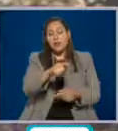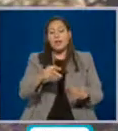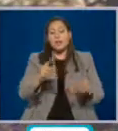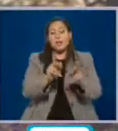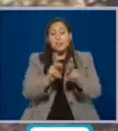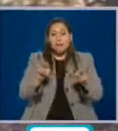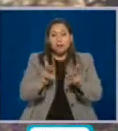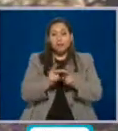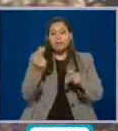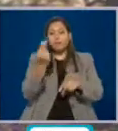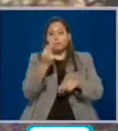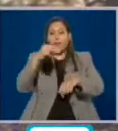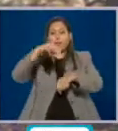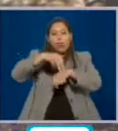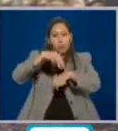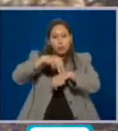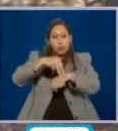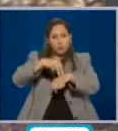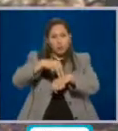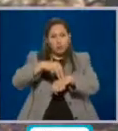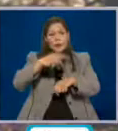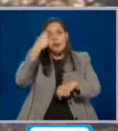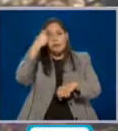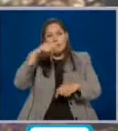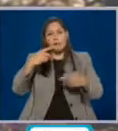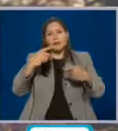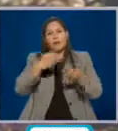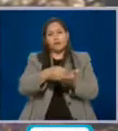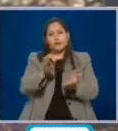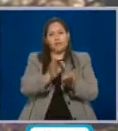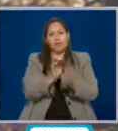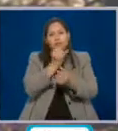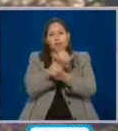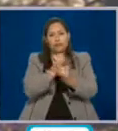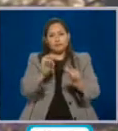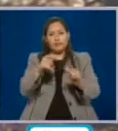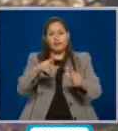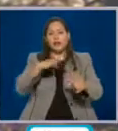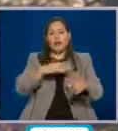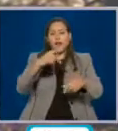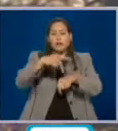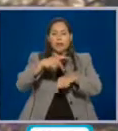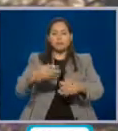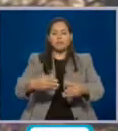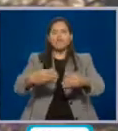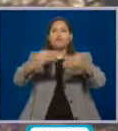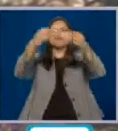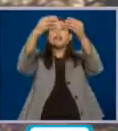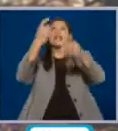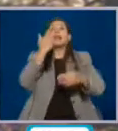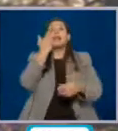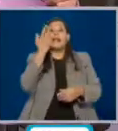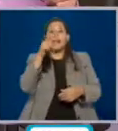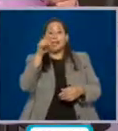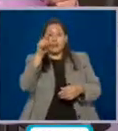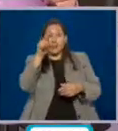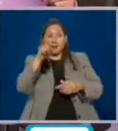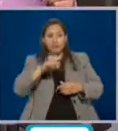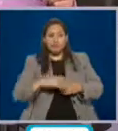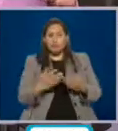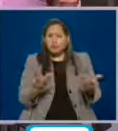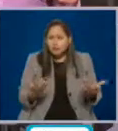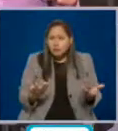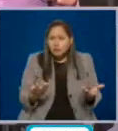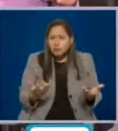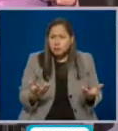un monumento, o sea, monumentos a los héroes de la independencia. En medio quiere una columna, se dice que quería ¿El poner ahí ángel? No.